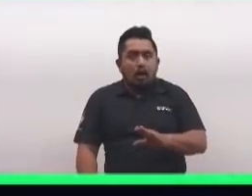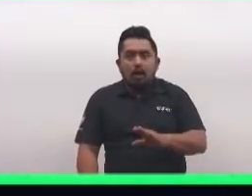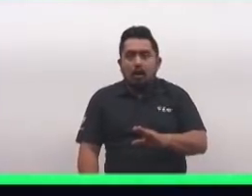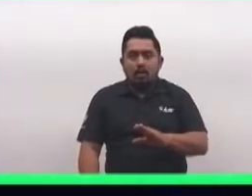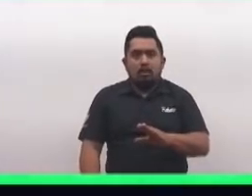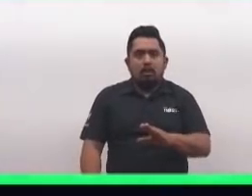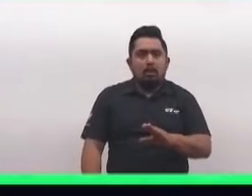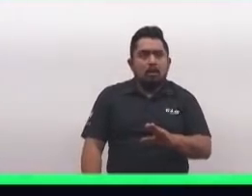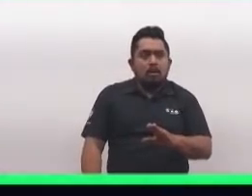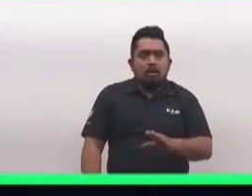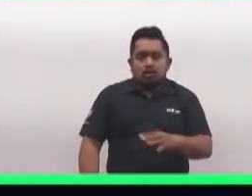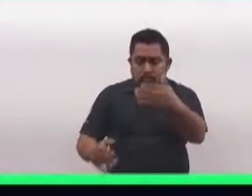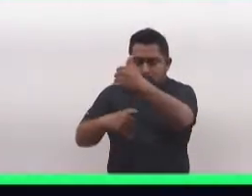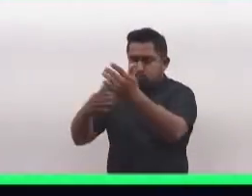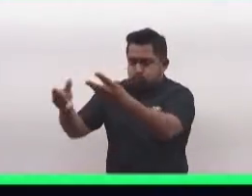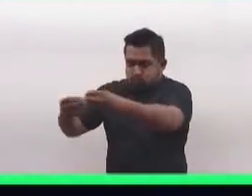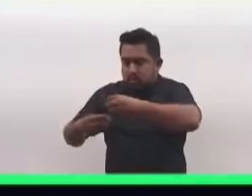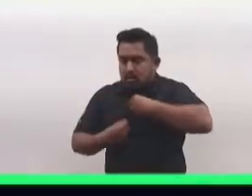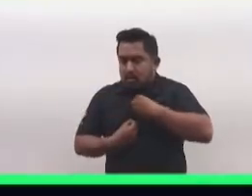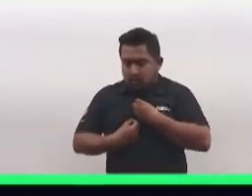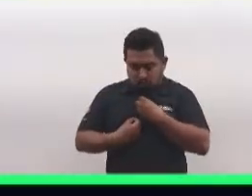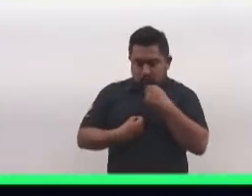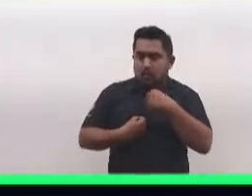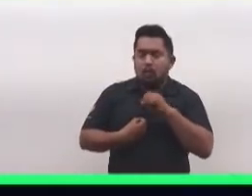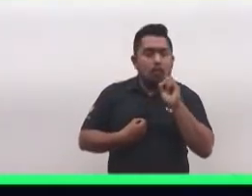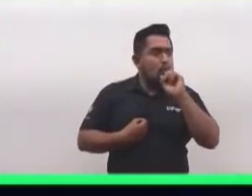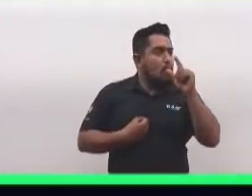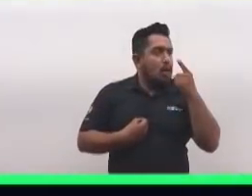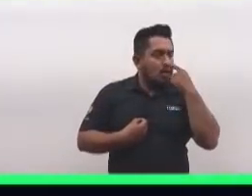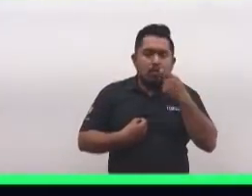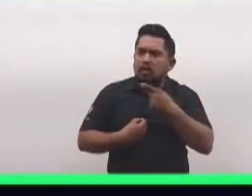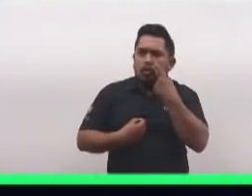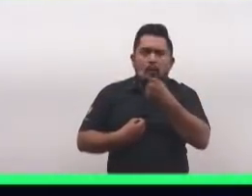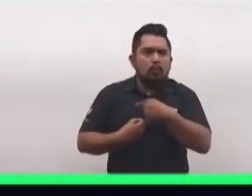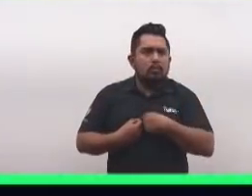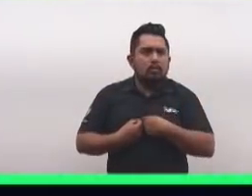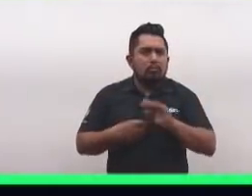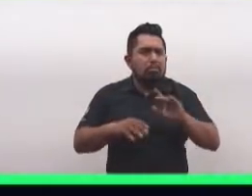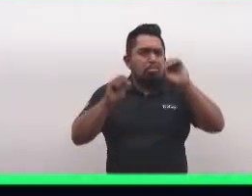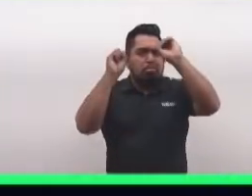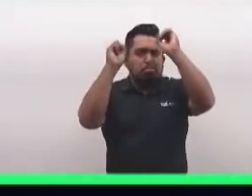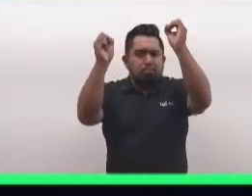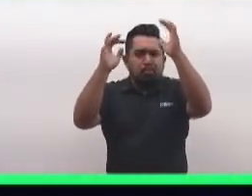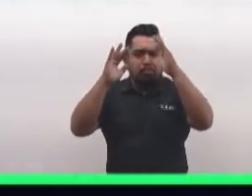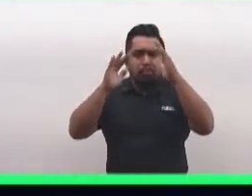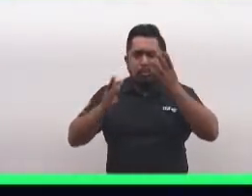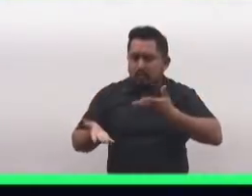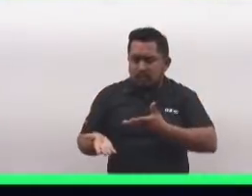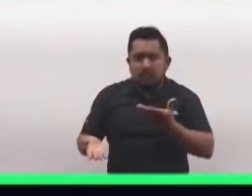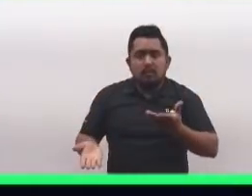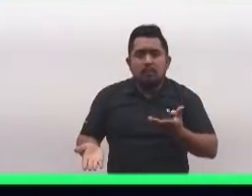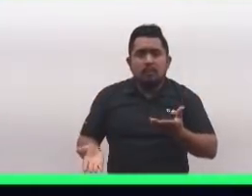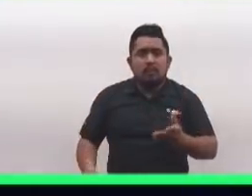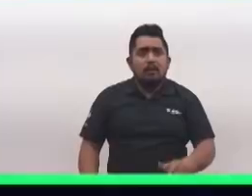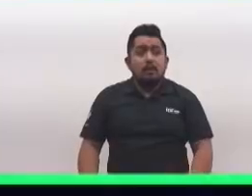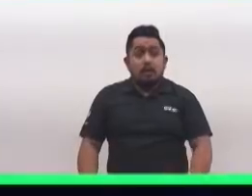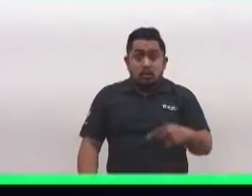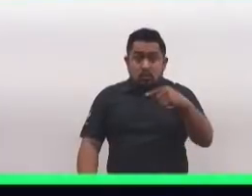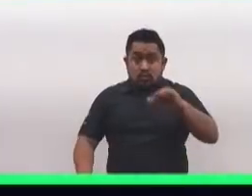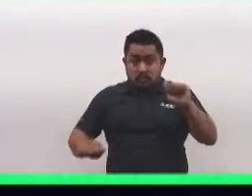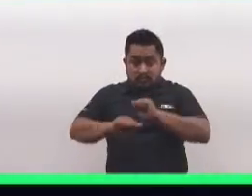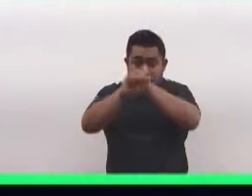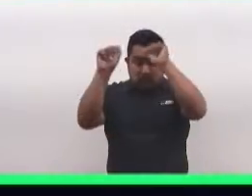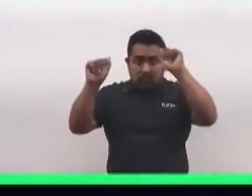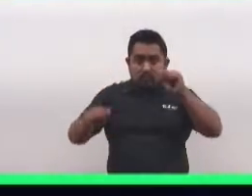regalos y privilegios que llegan que usted dice y esto de dónde salió y no son grandes cosas esta mañana yo he